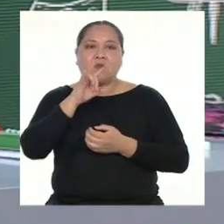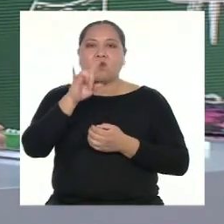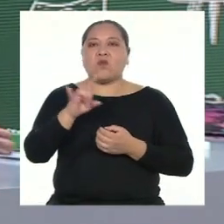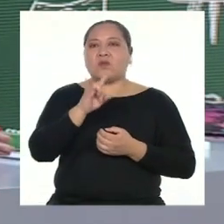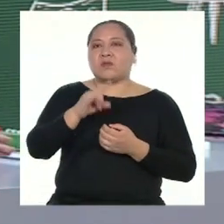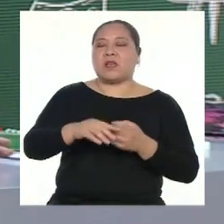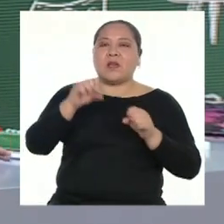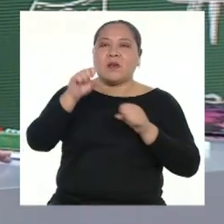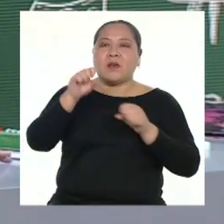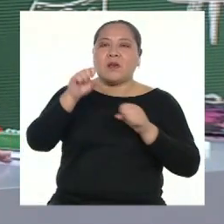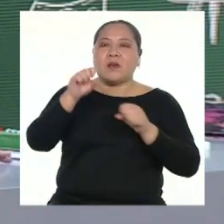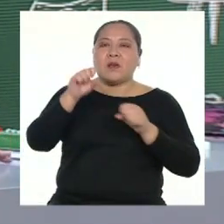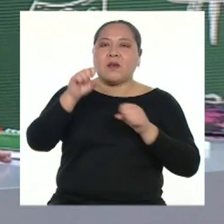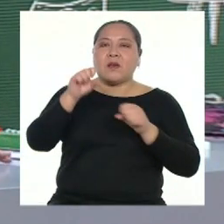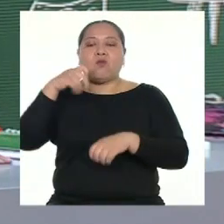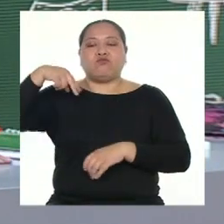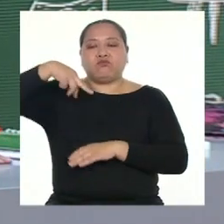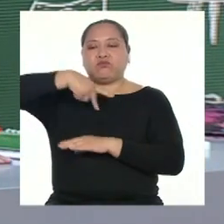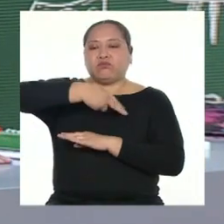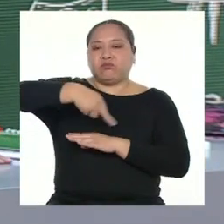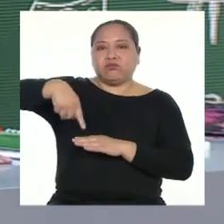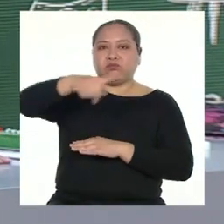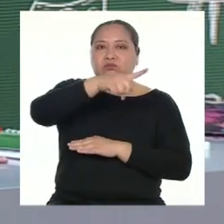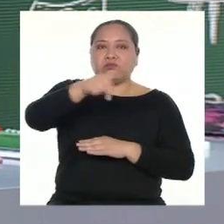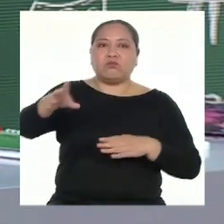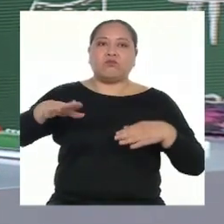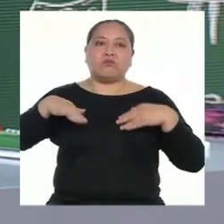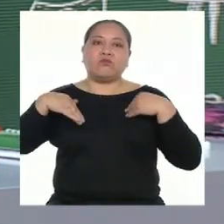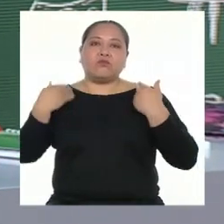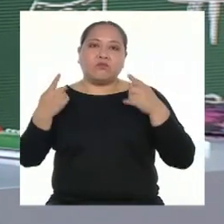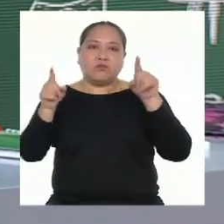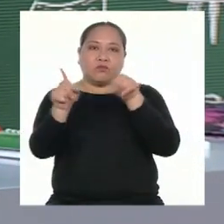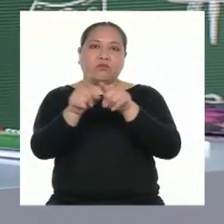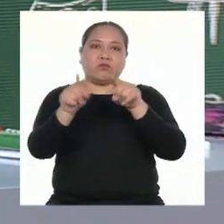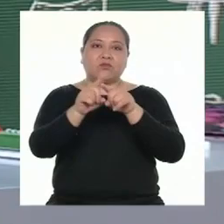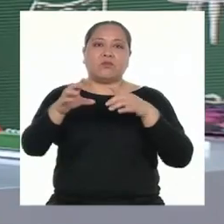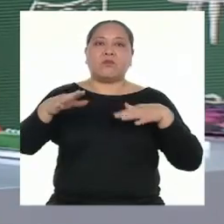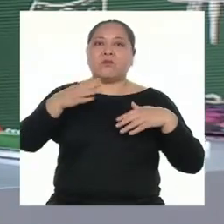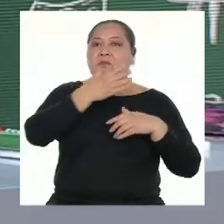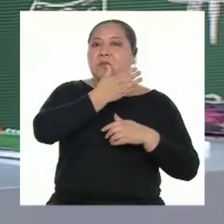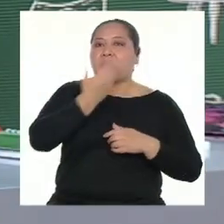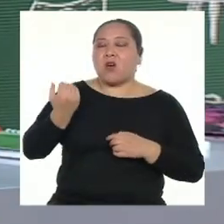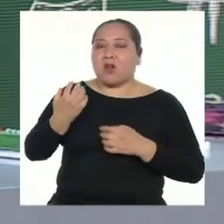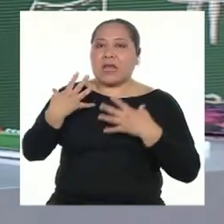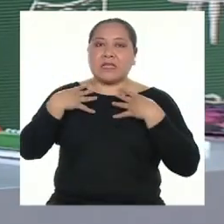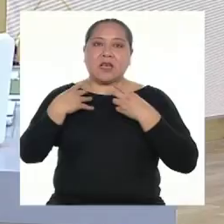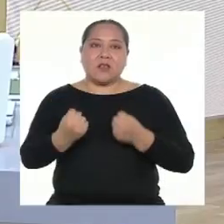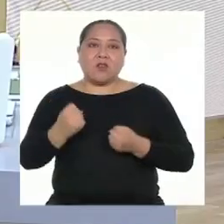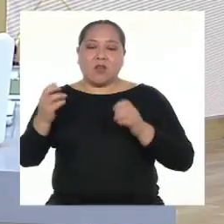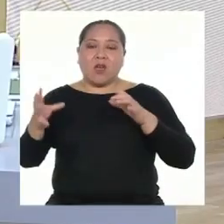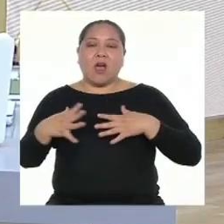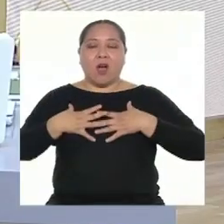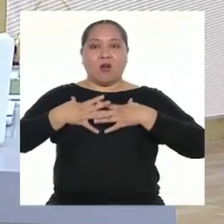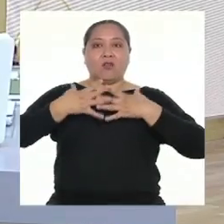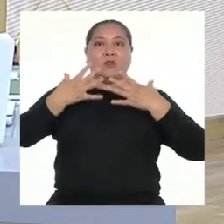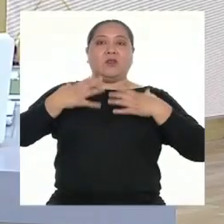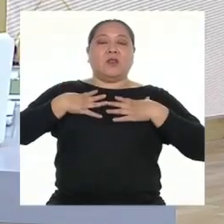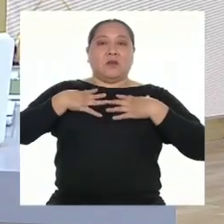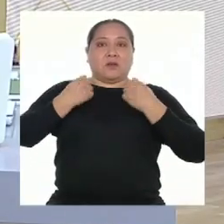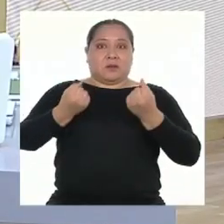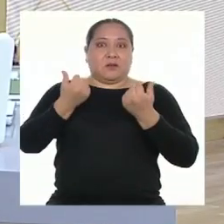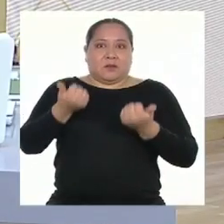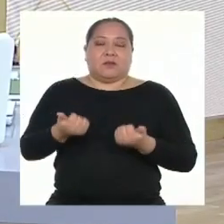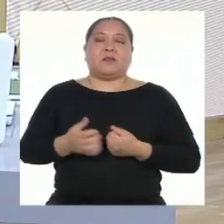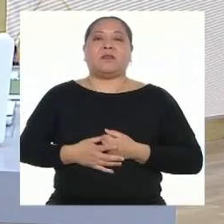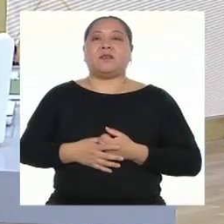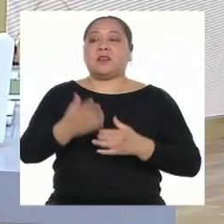bicicleta o salir a pie cada vez que sea posible. Así también mejoras tu salud y aumentas tu bienestar. Compartir el auto